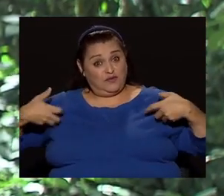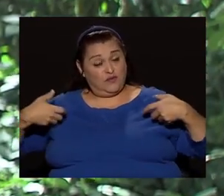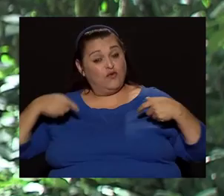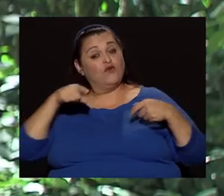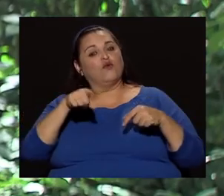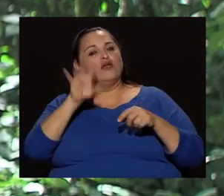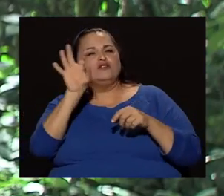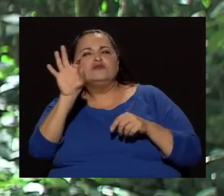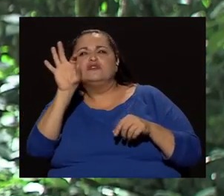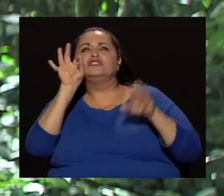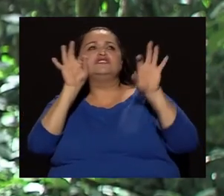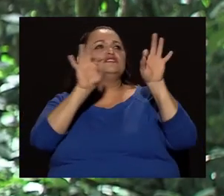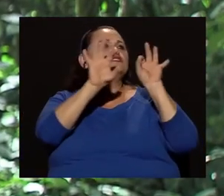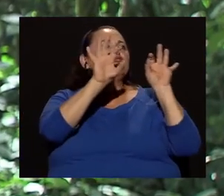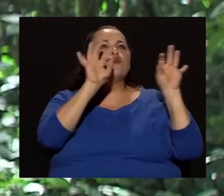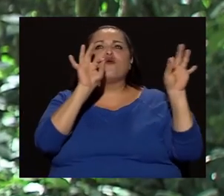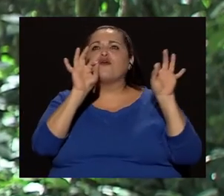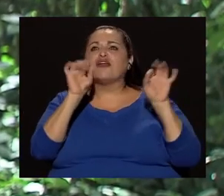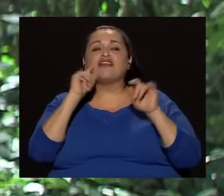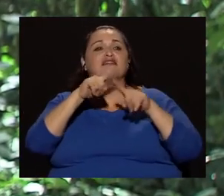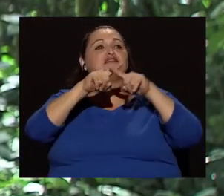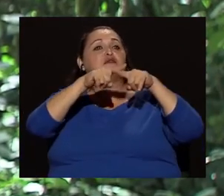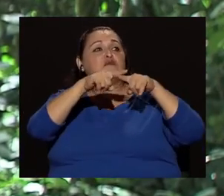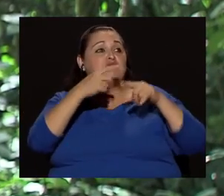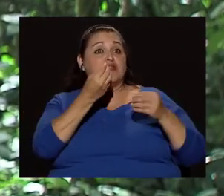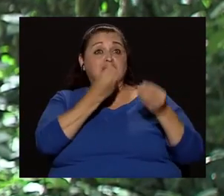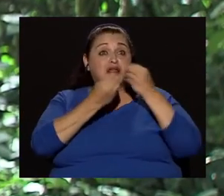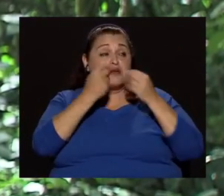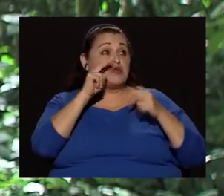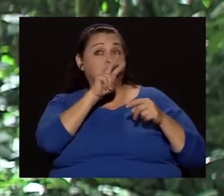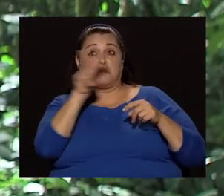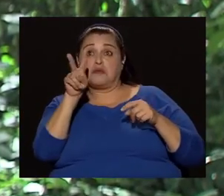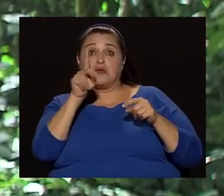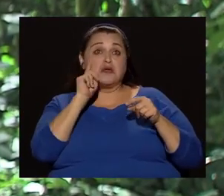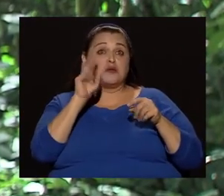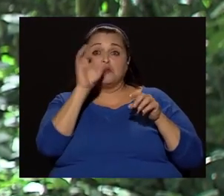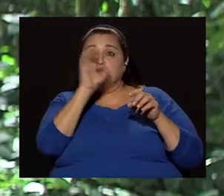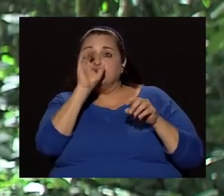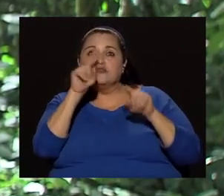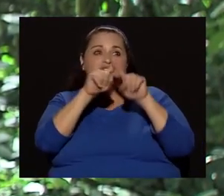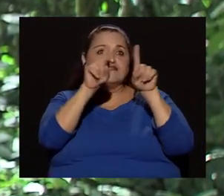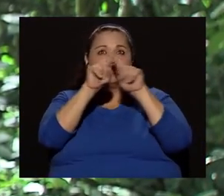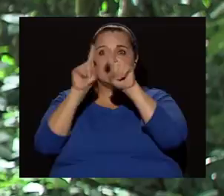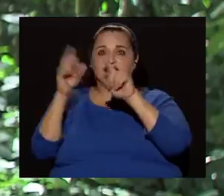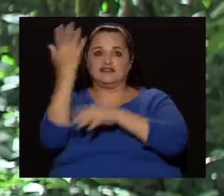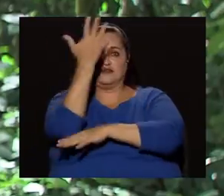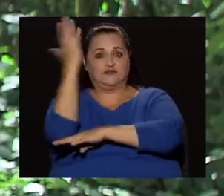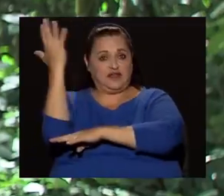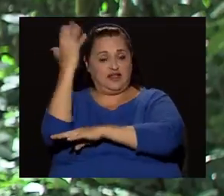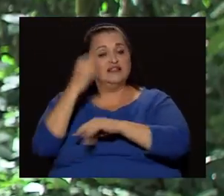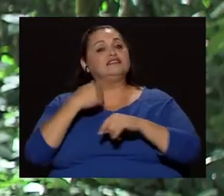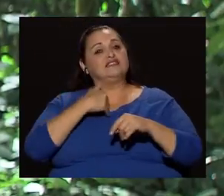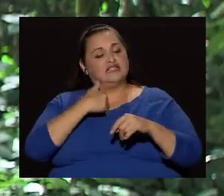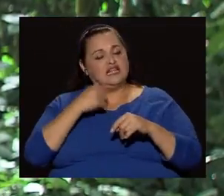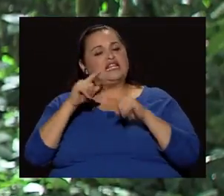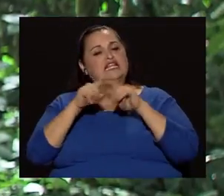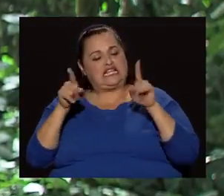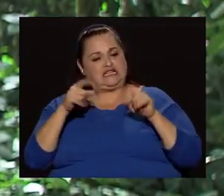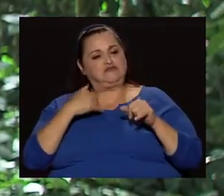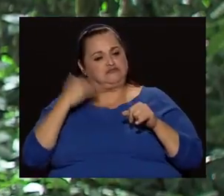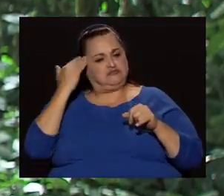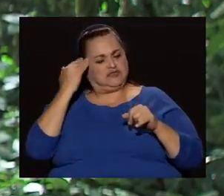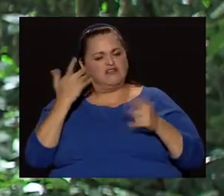otras. Pero también tienen ciertos criterios de selección. Por ejemplo, se ha visto que ellos prefieren ciertas plantas que,